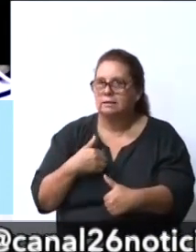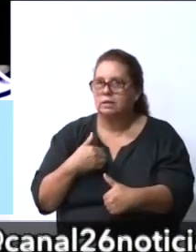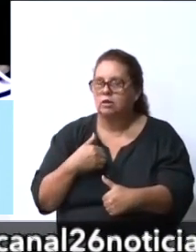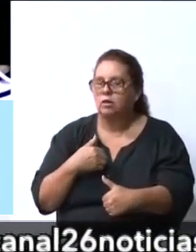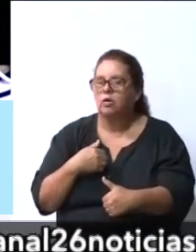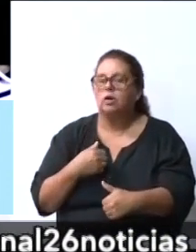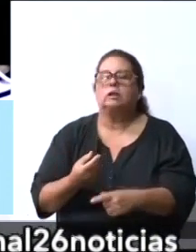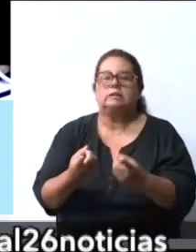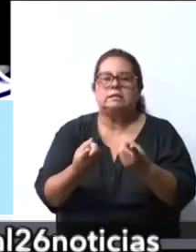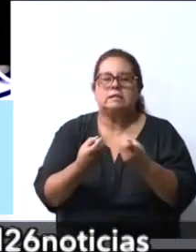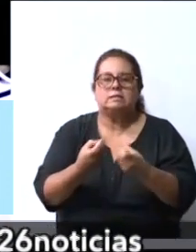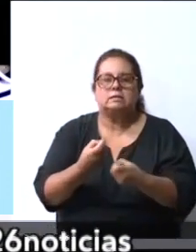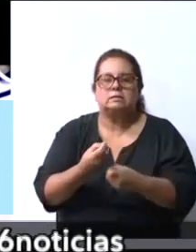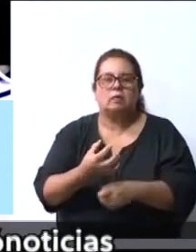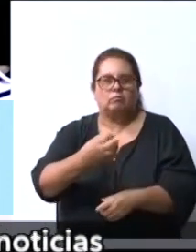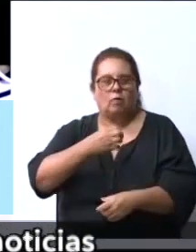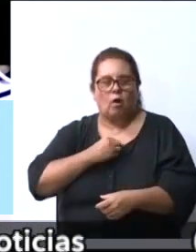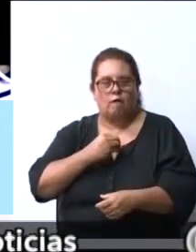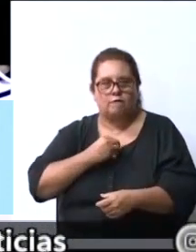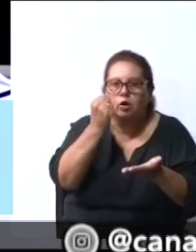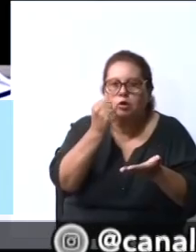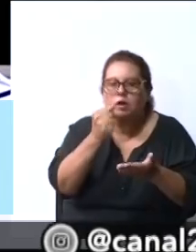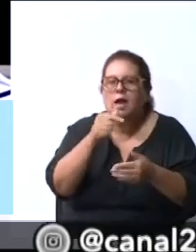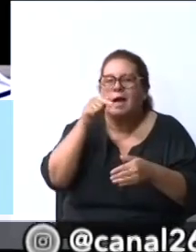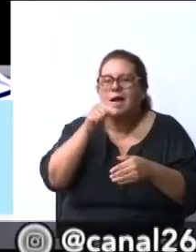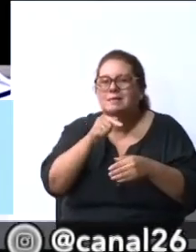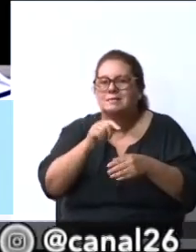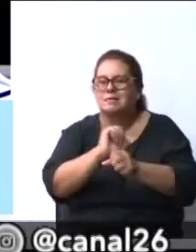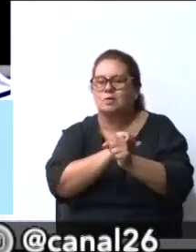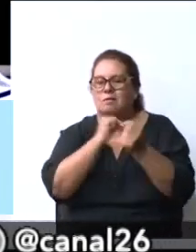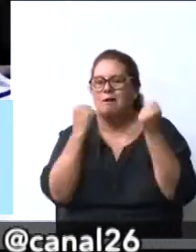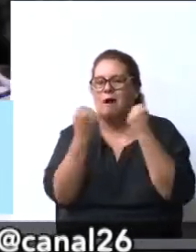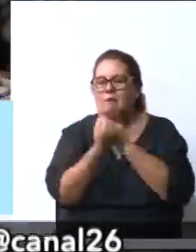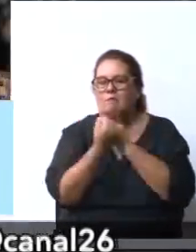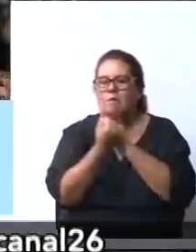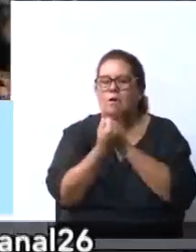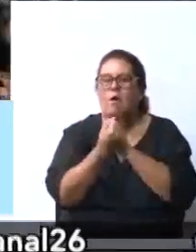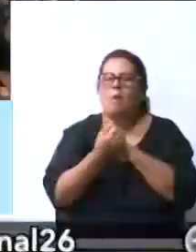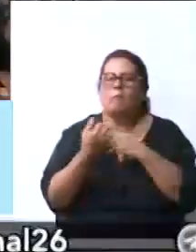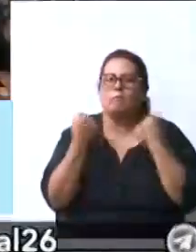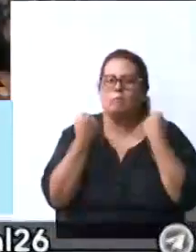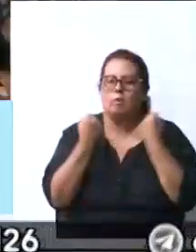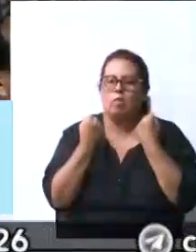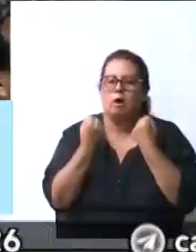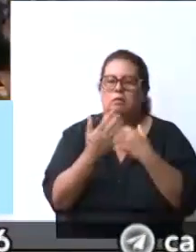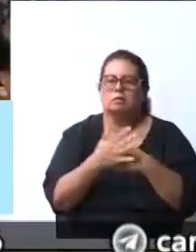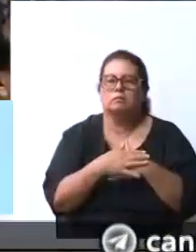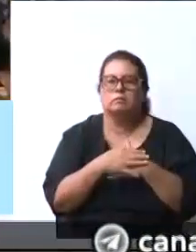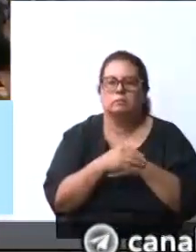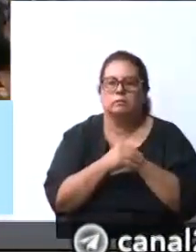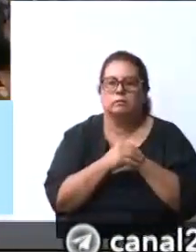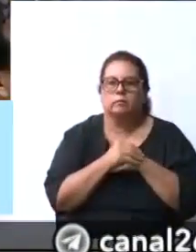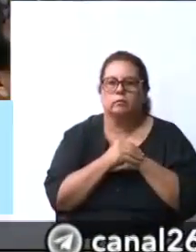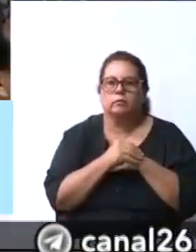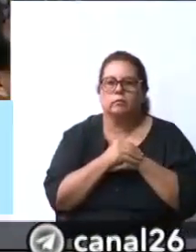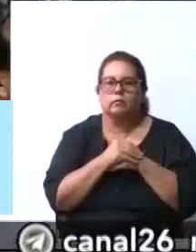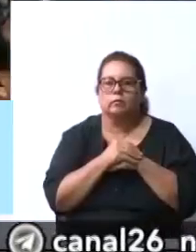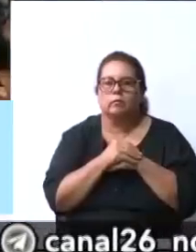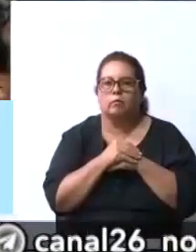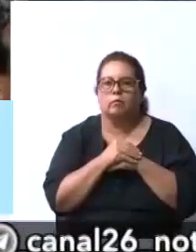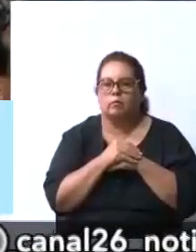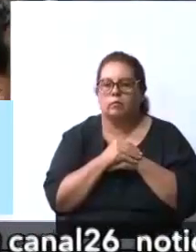confianza internacional que recupere nuestra credibilidad rápidamente. Tenemos que fijar una posición clara respecto a